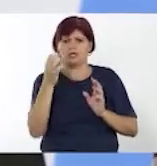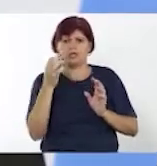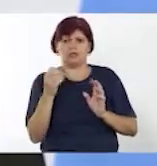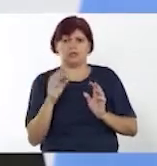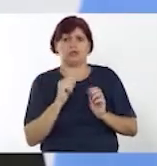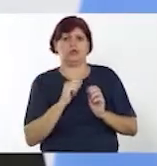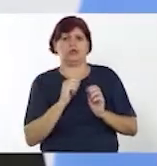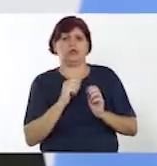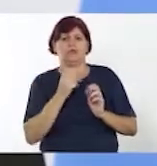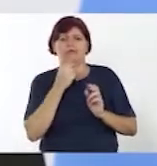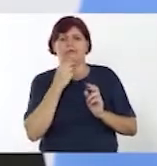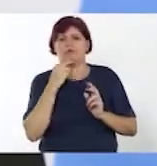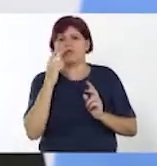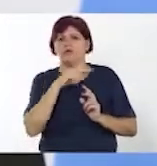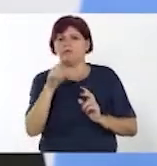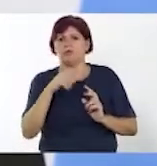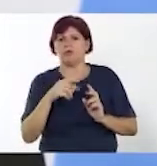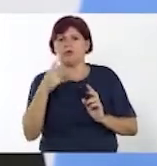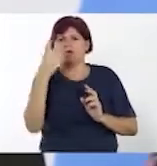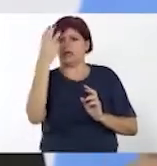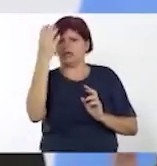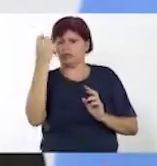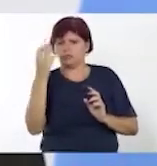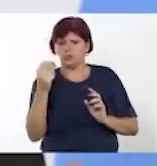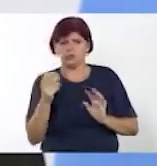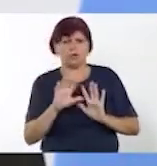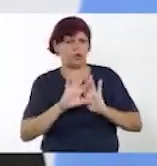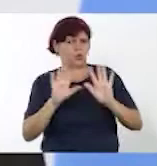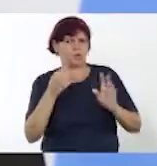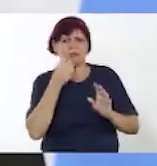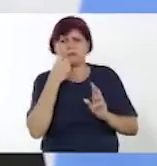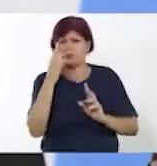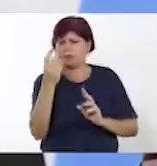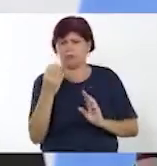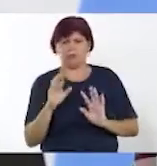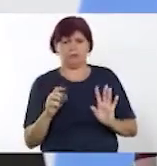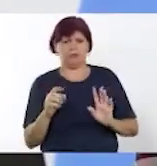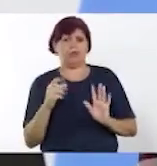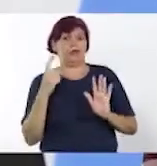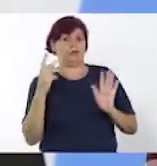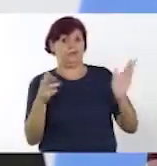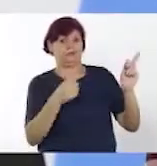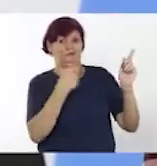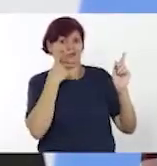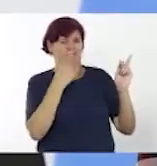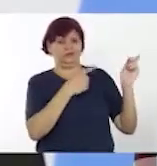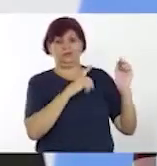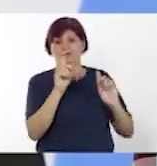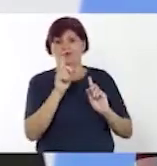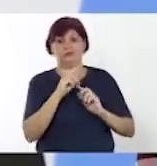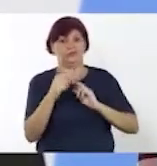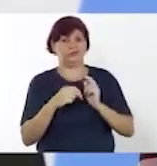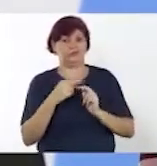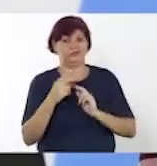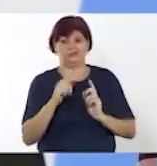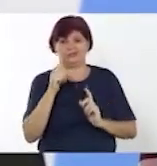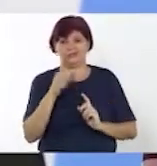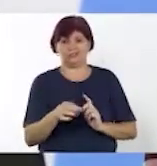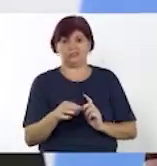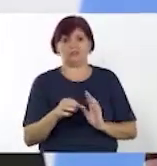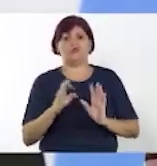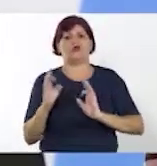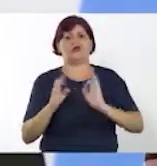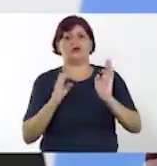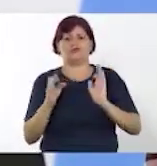real. Le podemos hallar el valor absoluto a cualquier número real. Pero sin embargo en la imagen no ocurre así porque